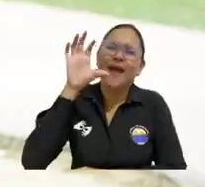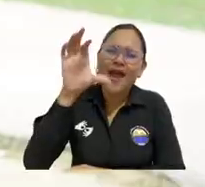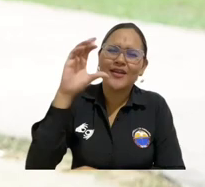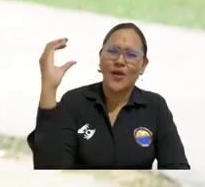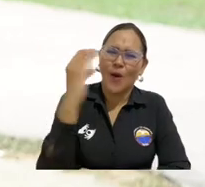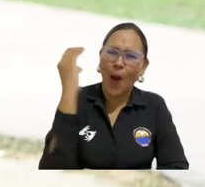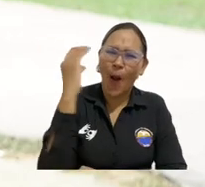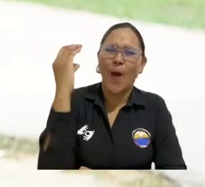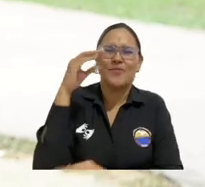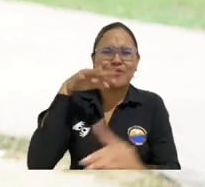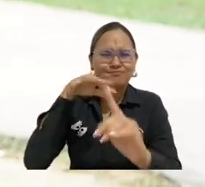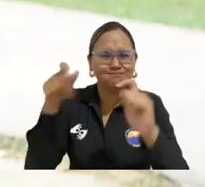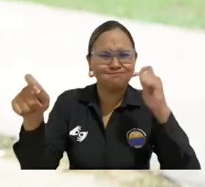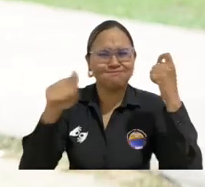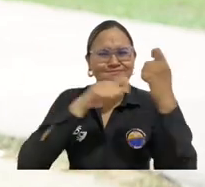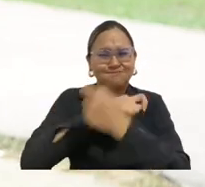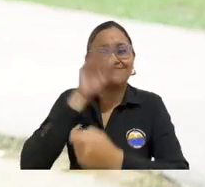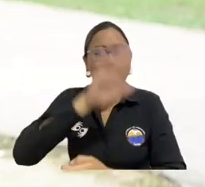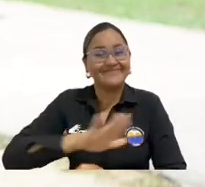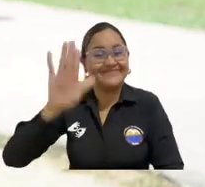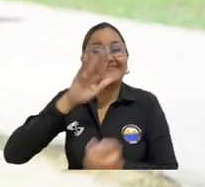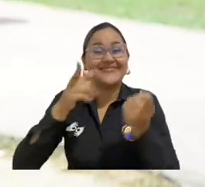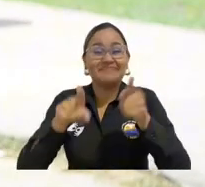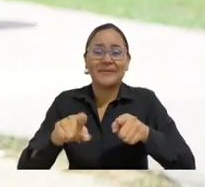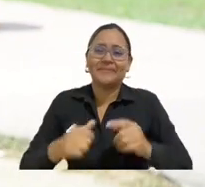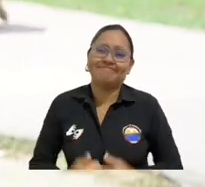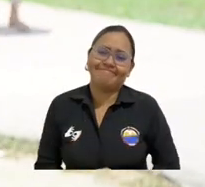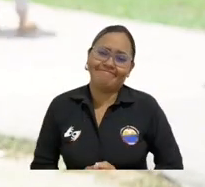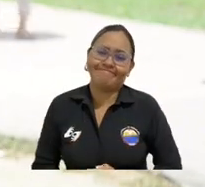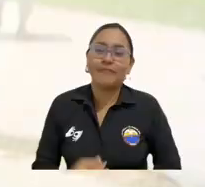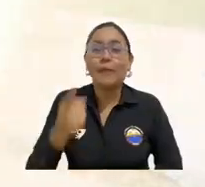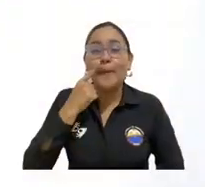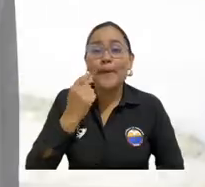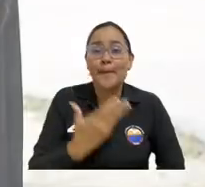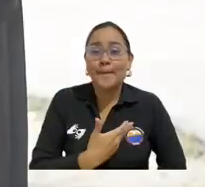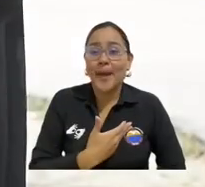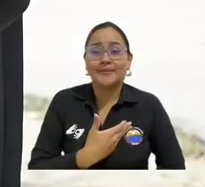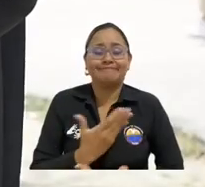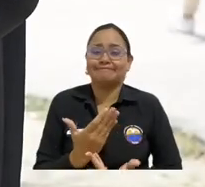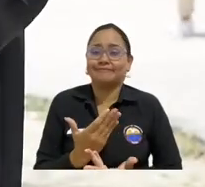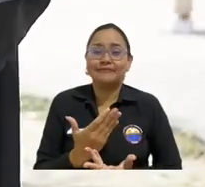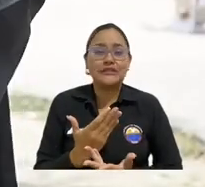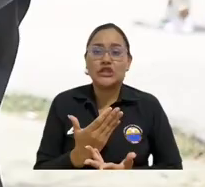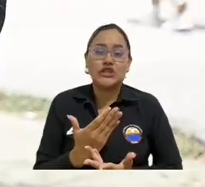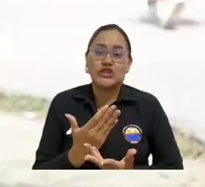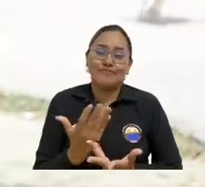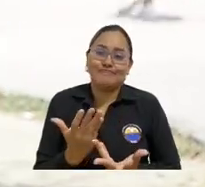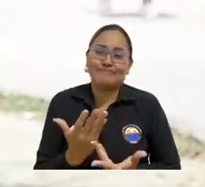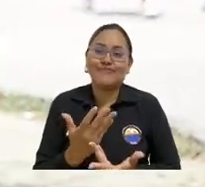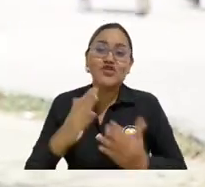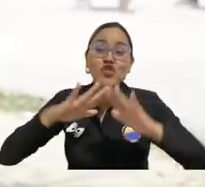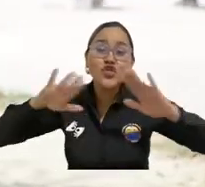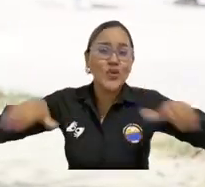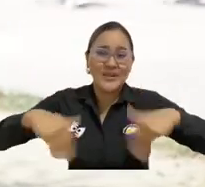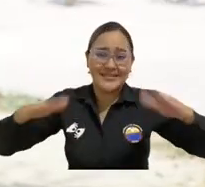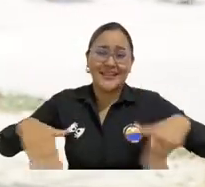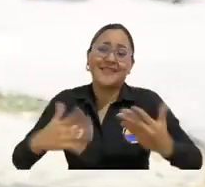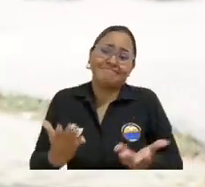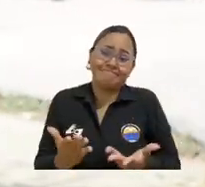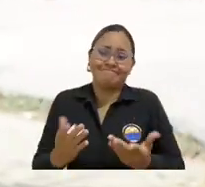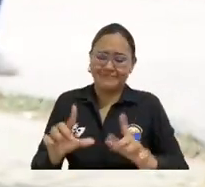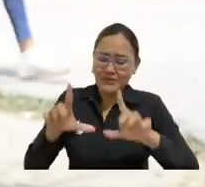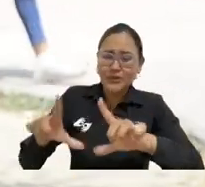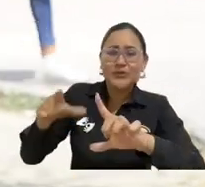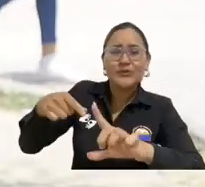país. Cumplirle el sueño a mis papás, a mi mamá, que ya no está, pero que este diploma es de ella, de mi